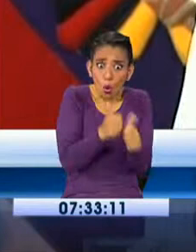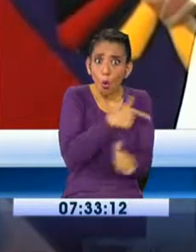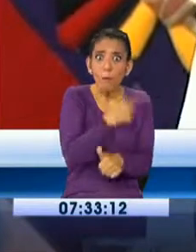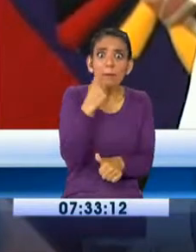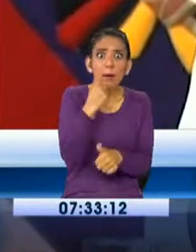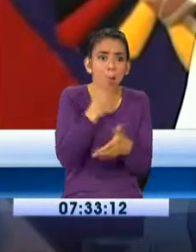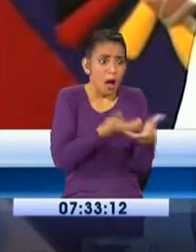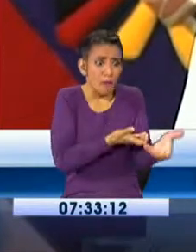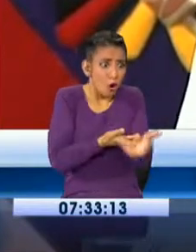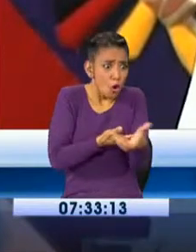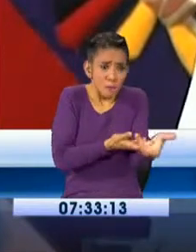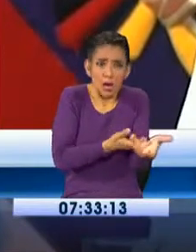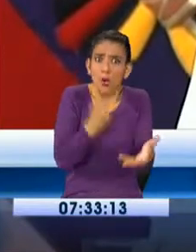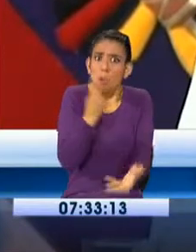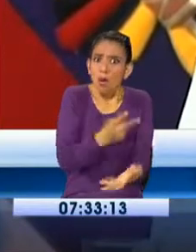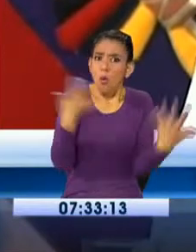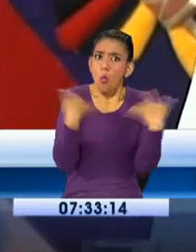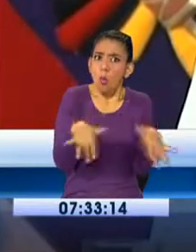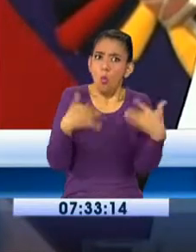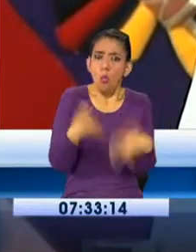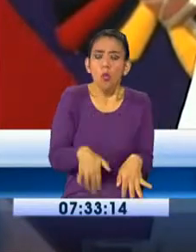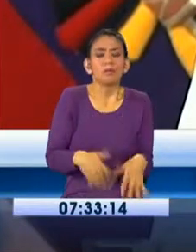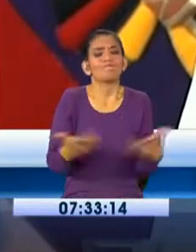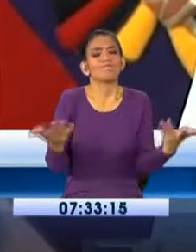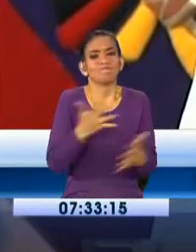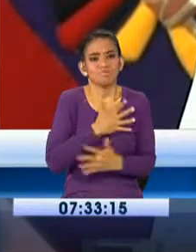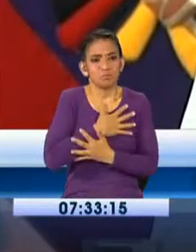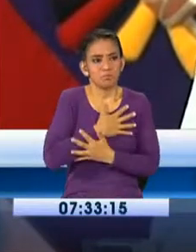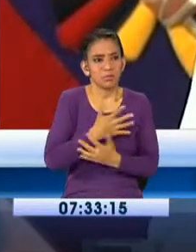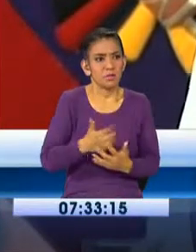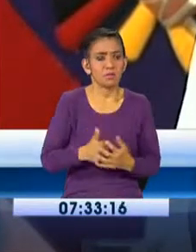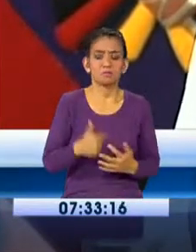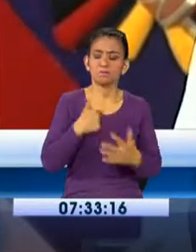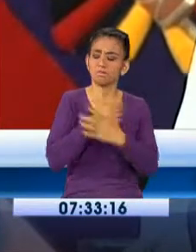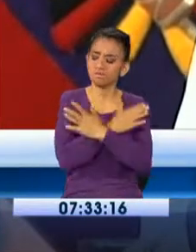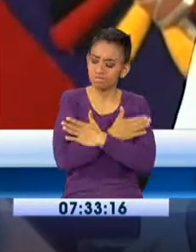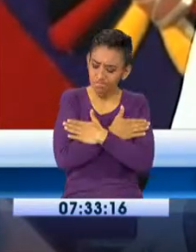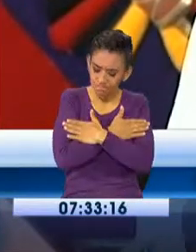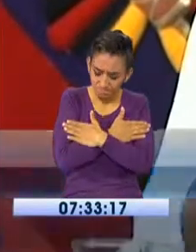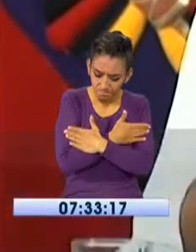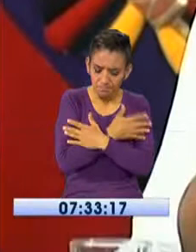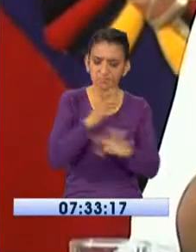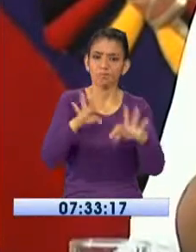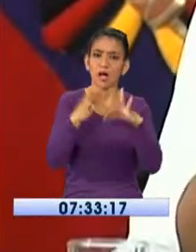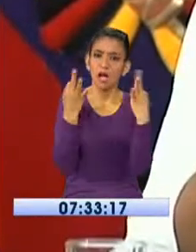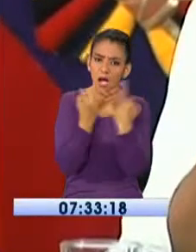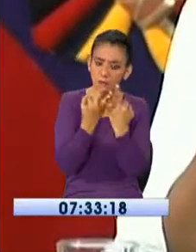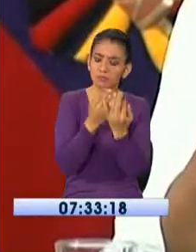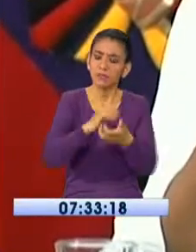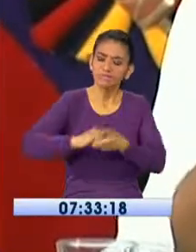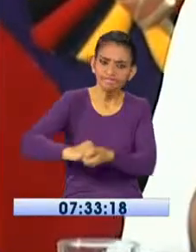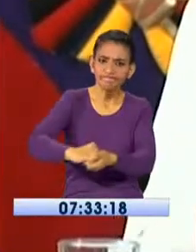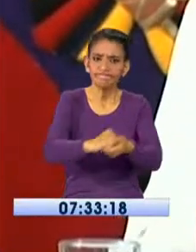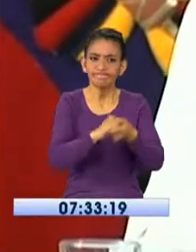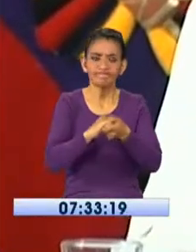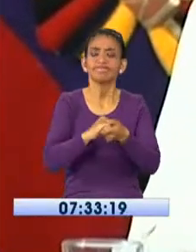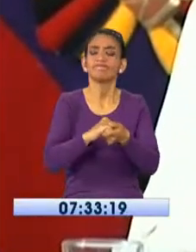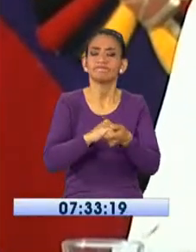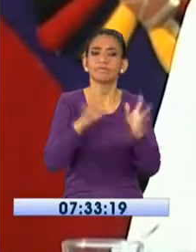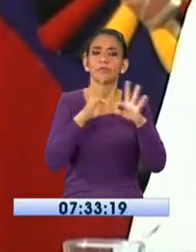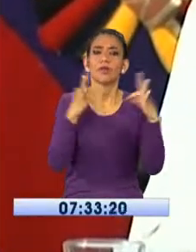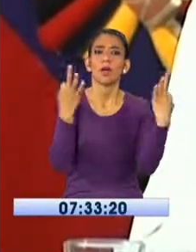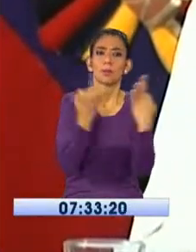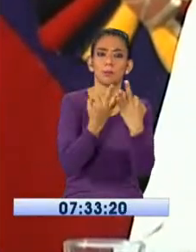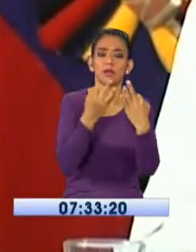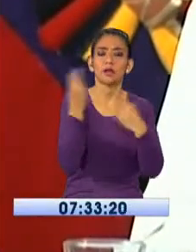bombero, entonces me imagino ese drama. Así que mis condolencias, mi solidaridad, todo el cariño a las familias